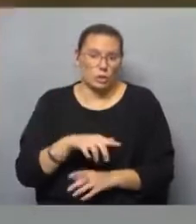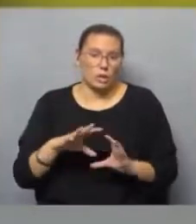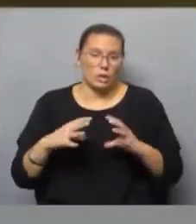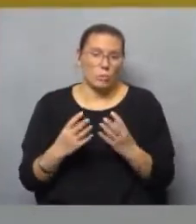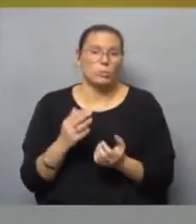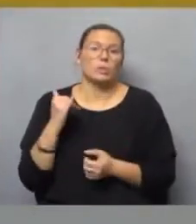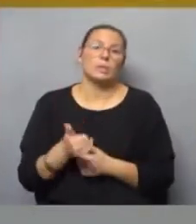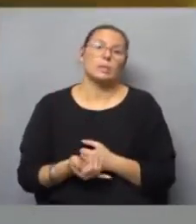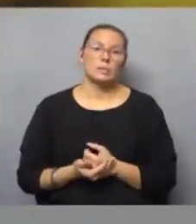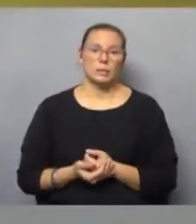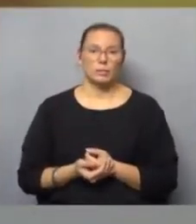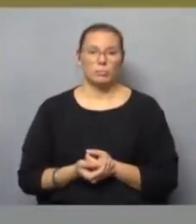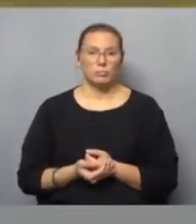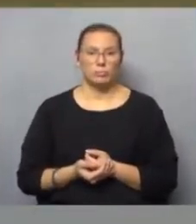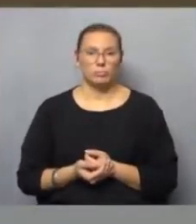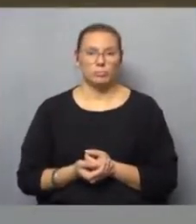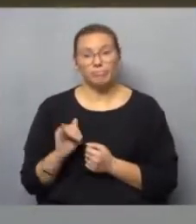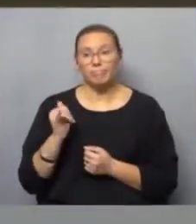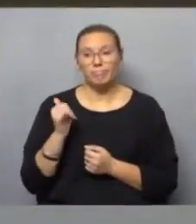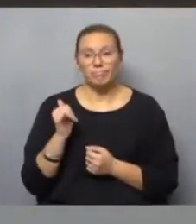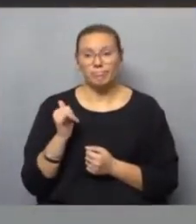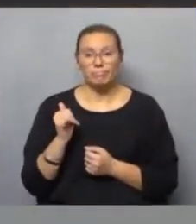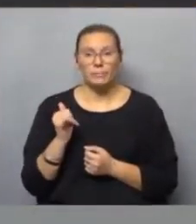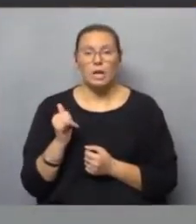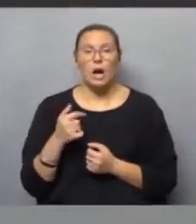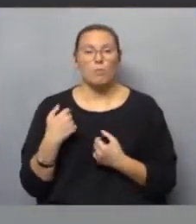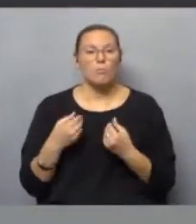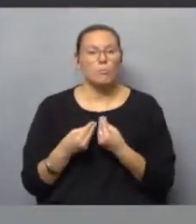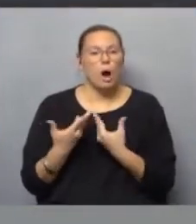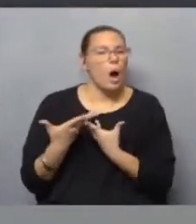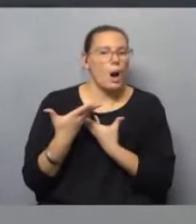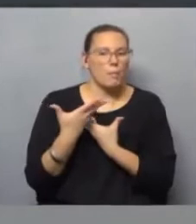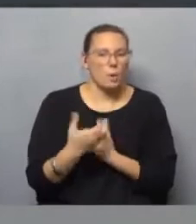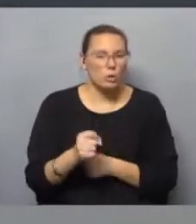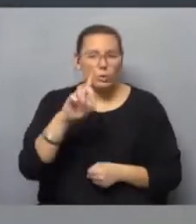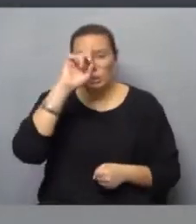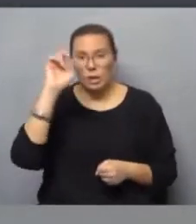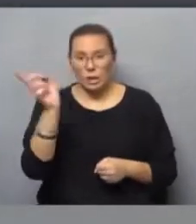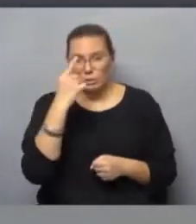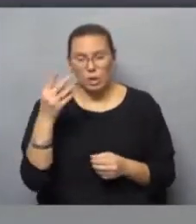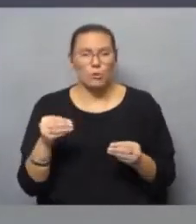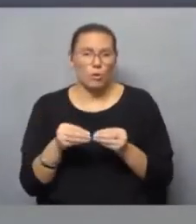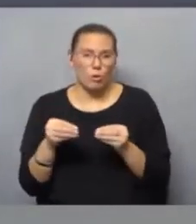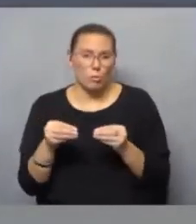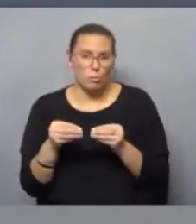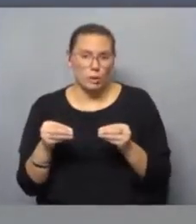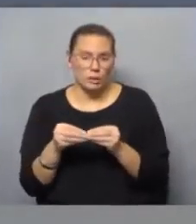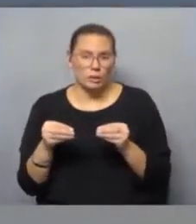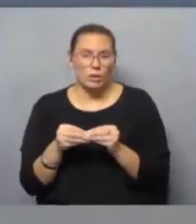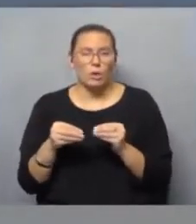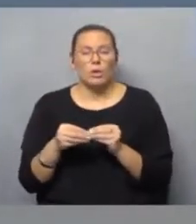Bueno, Sí. sí, hay mucha cooperación internacional con colegas del sur del